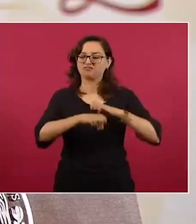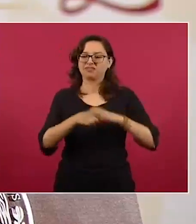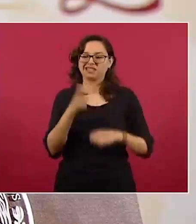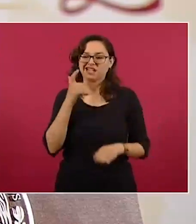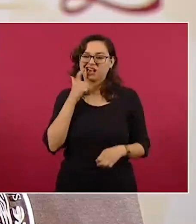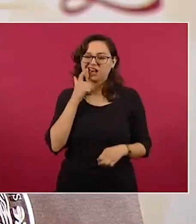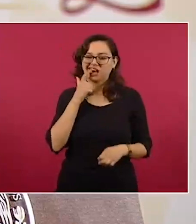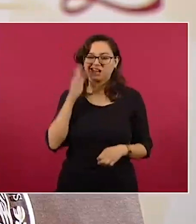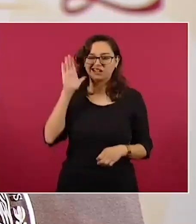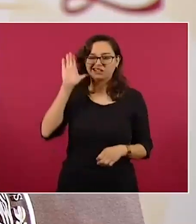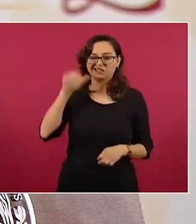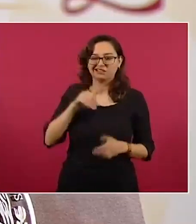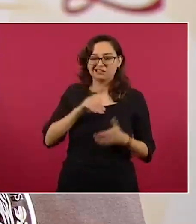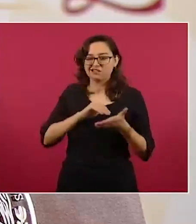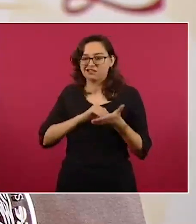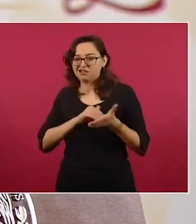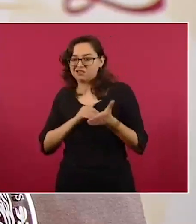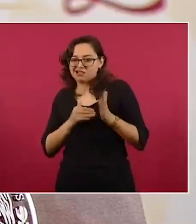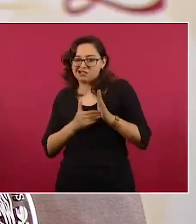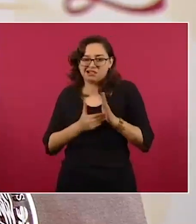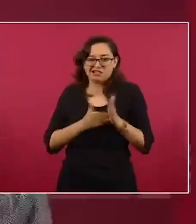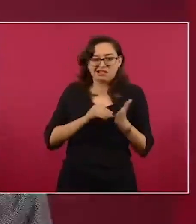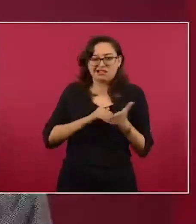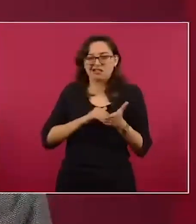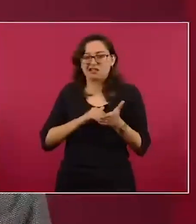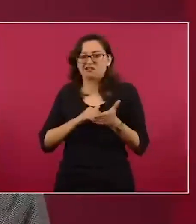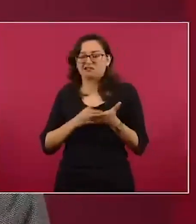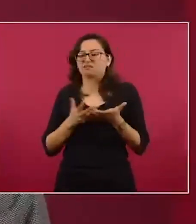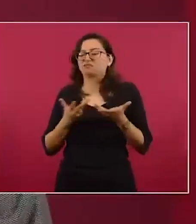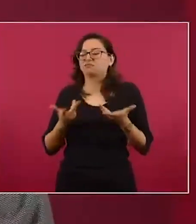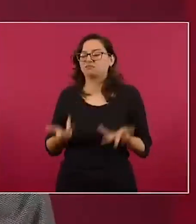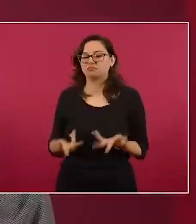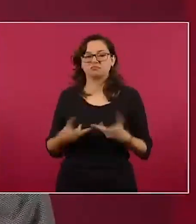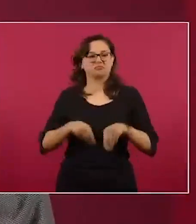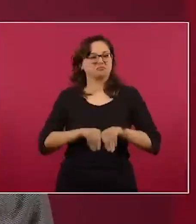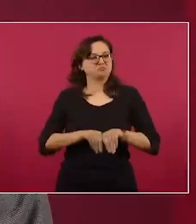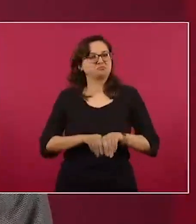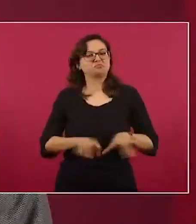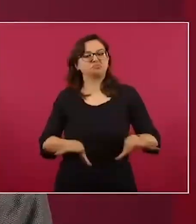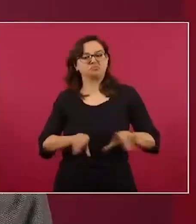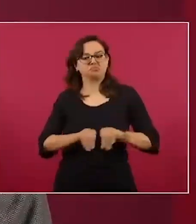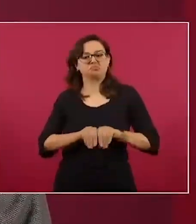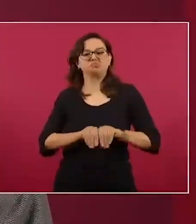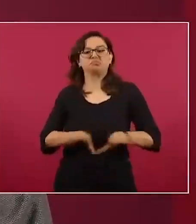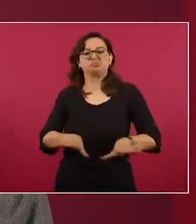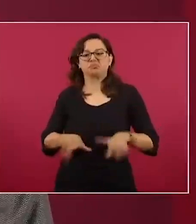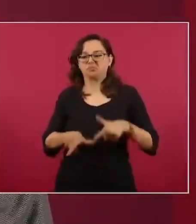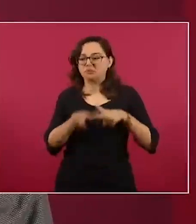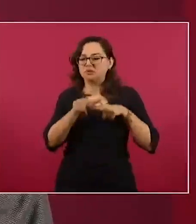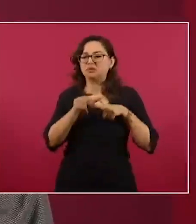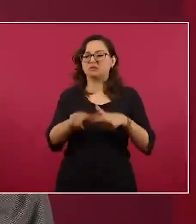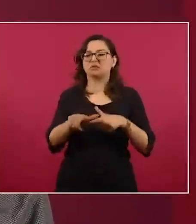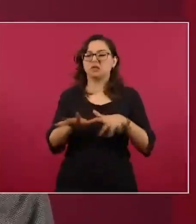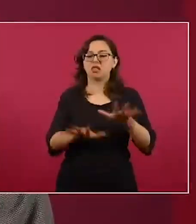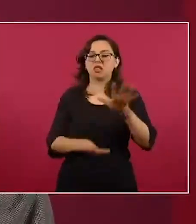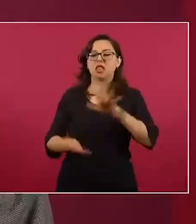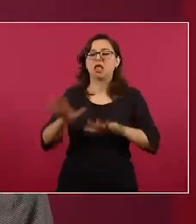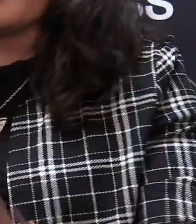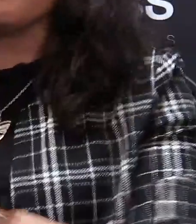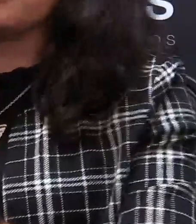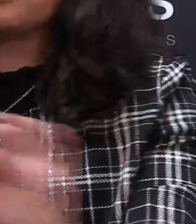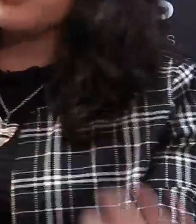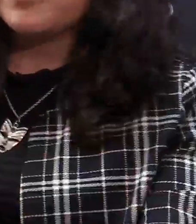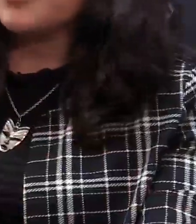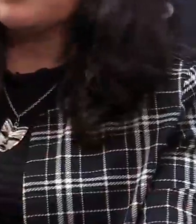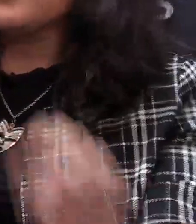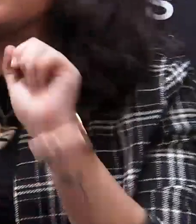tabaquismo, ¿no? Una de ellas es el decreto de López Obrador de que ya no se va a poder fumar en espacios abiertos, ¿no? De hecho,